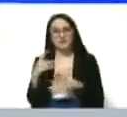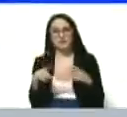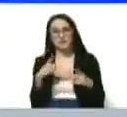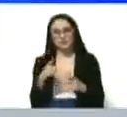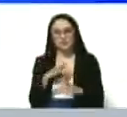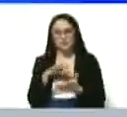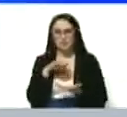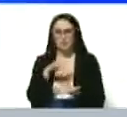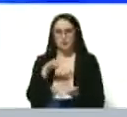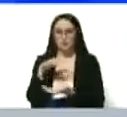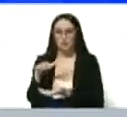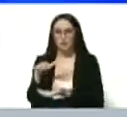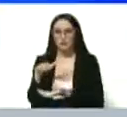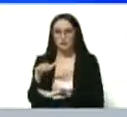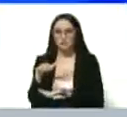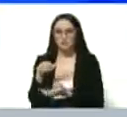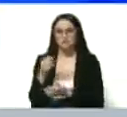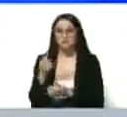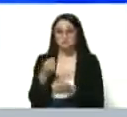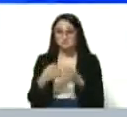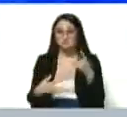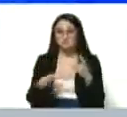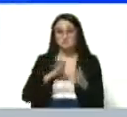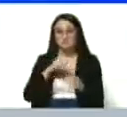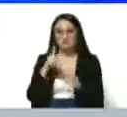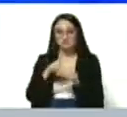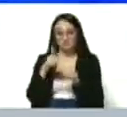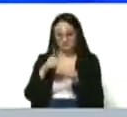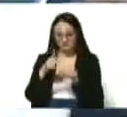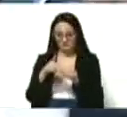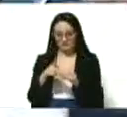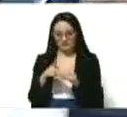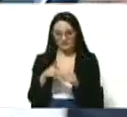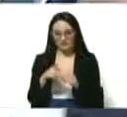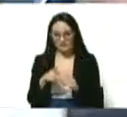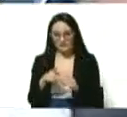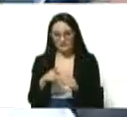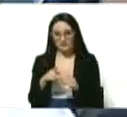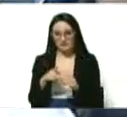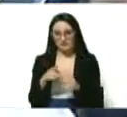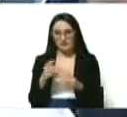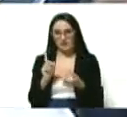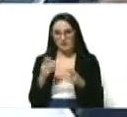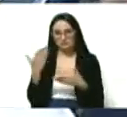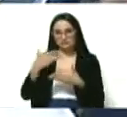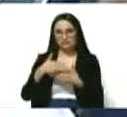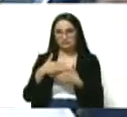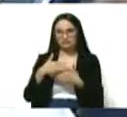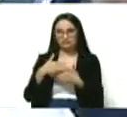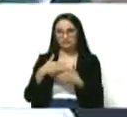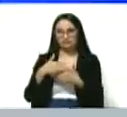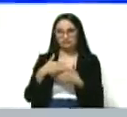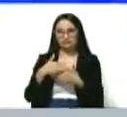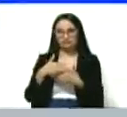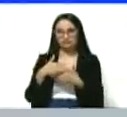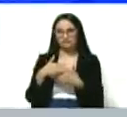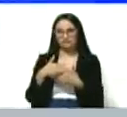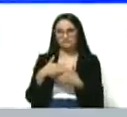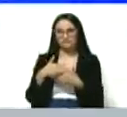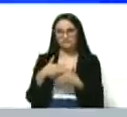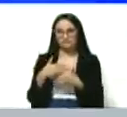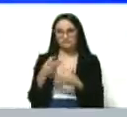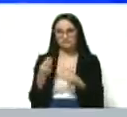crudo y productos derivados del petróleo. Tales restricciones son sumamente dañinas tanto